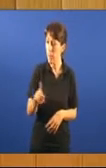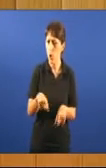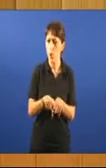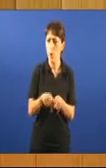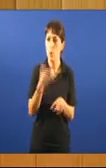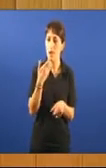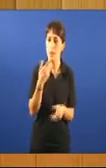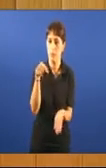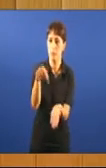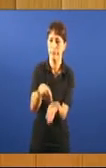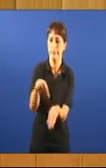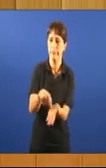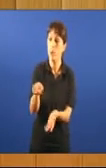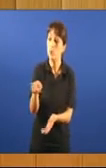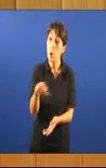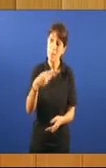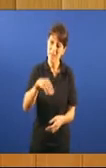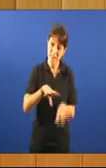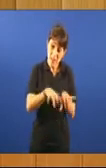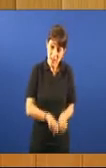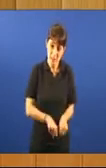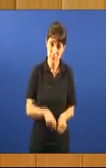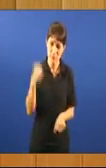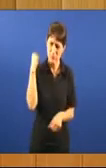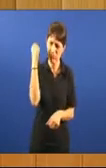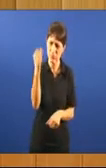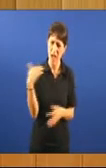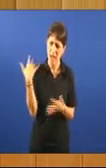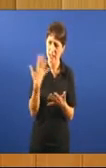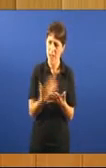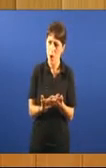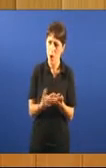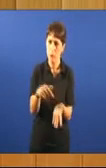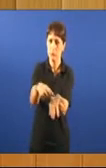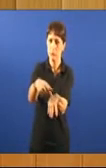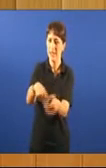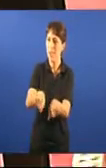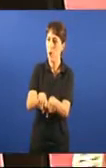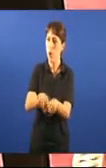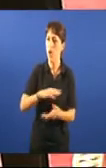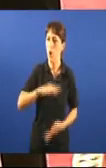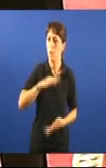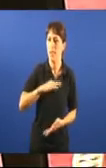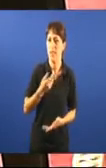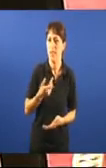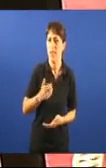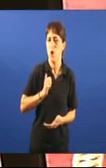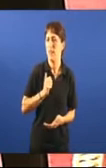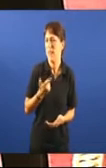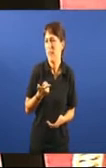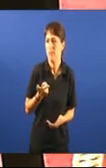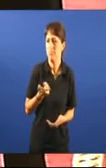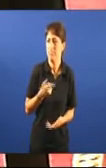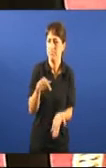presidente da Xunta de Galiza, unha soa competencia e as que ten non as exerce e permite, ademais, que